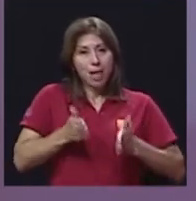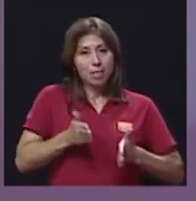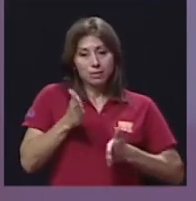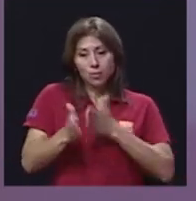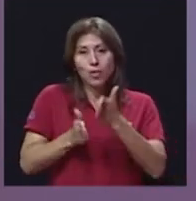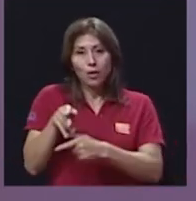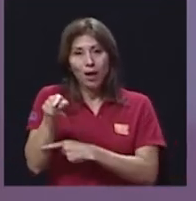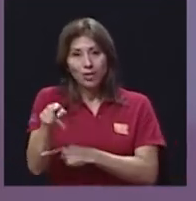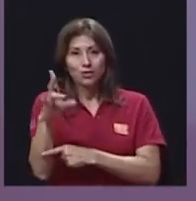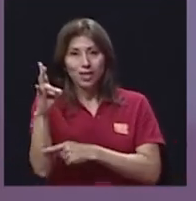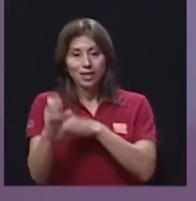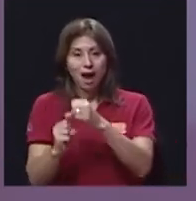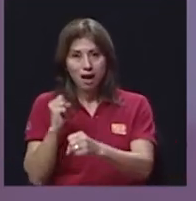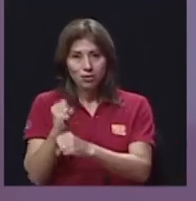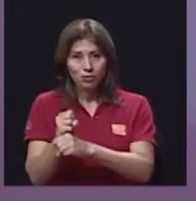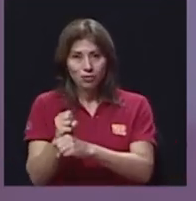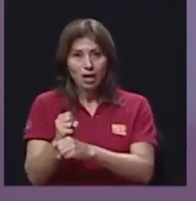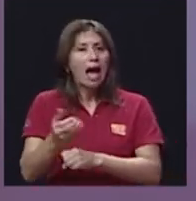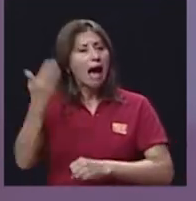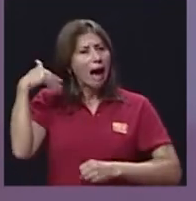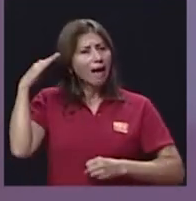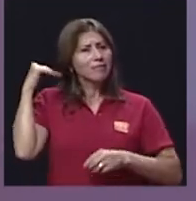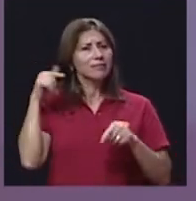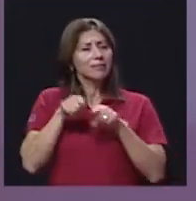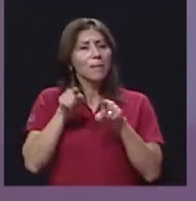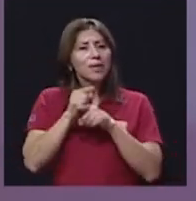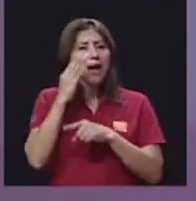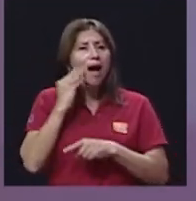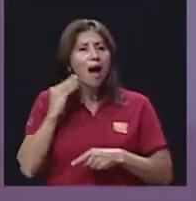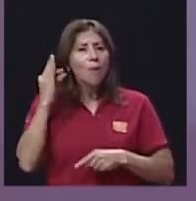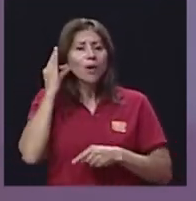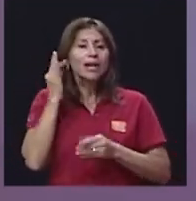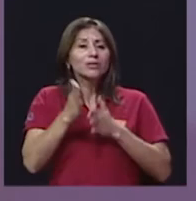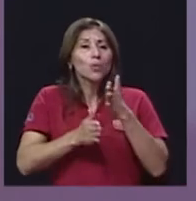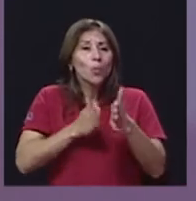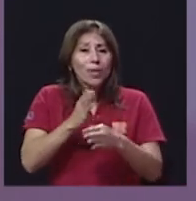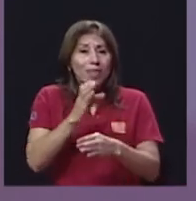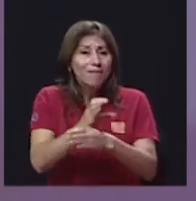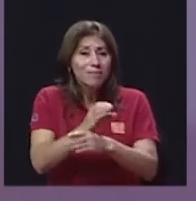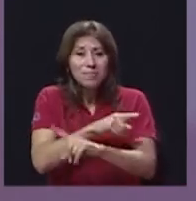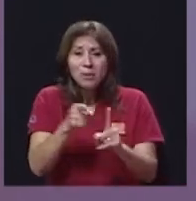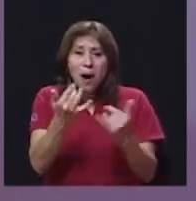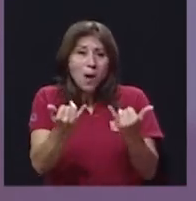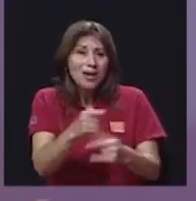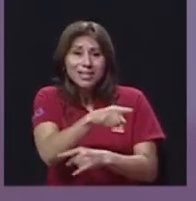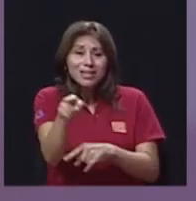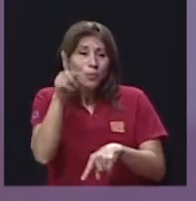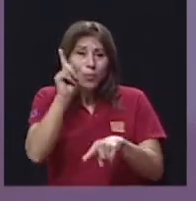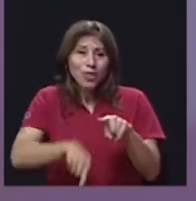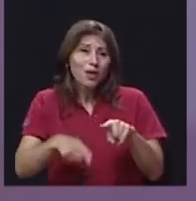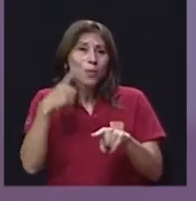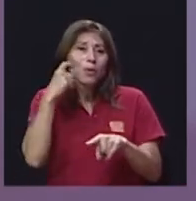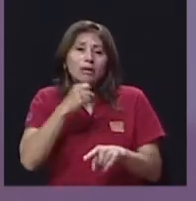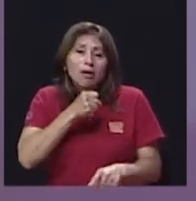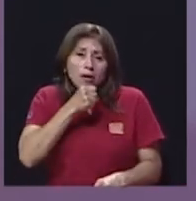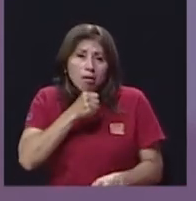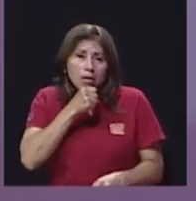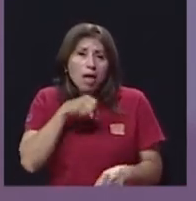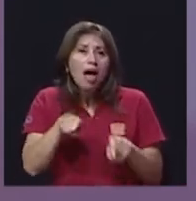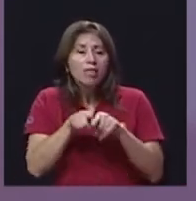abuelas que antes pues también se encargaba mucho de cuidarlos no pudieron porque son personas muy mayores y además viven lejos